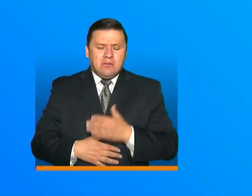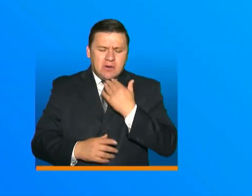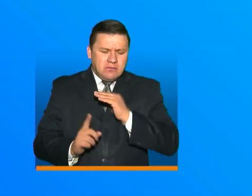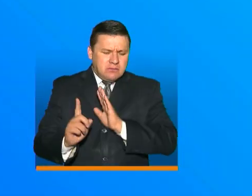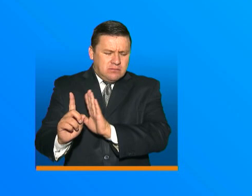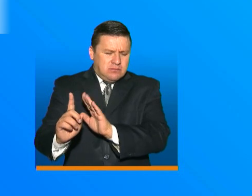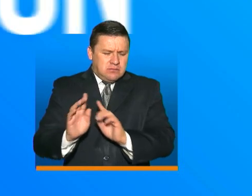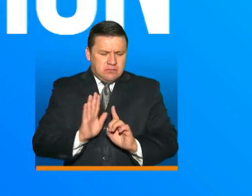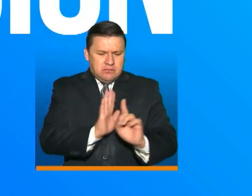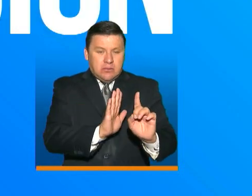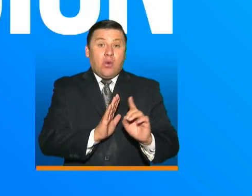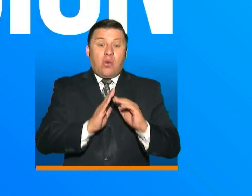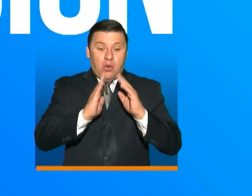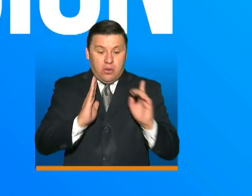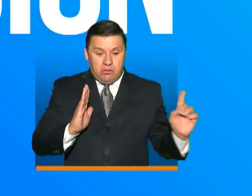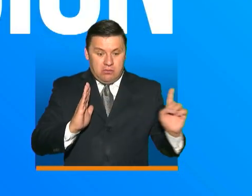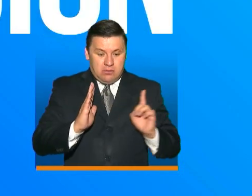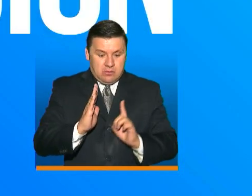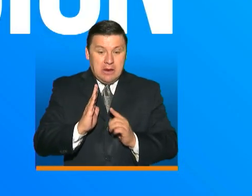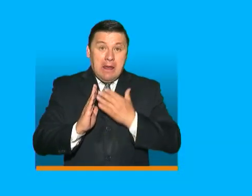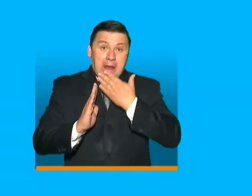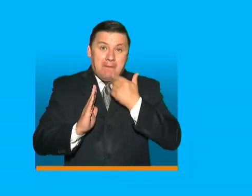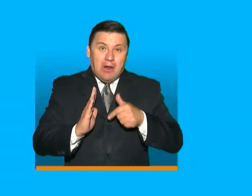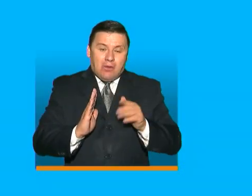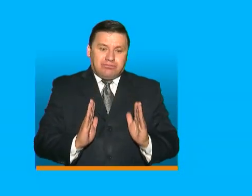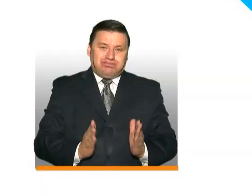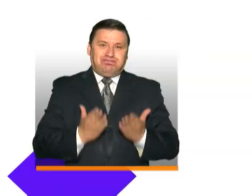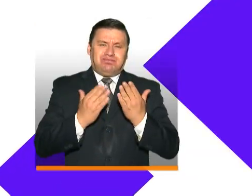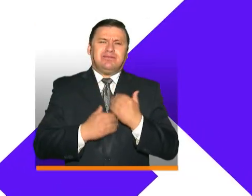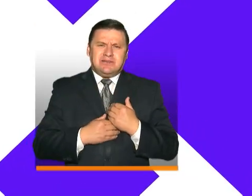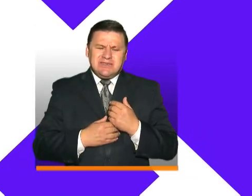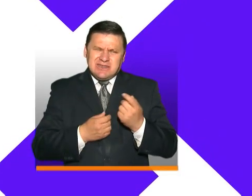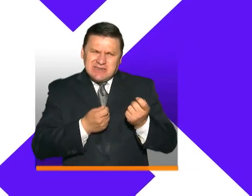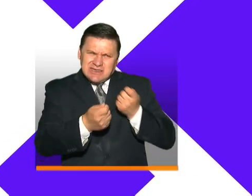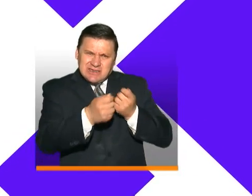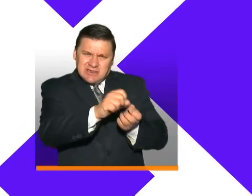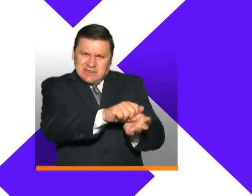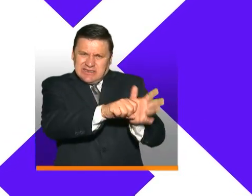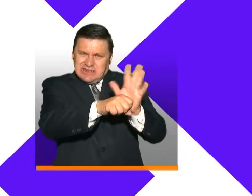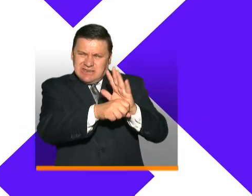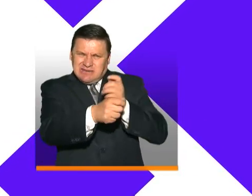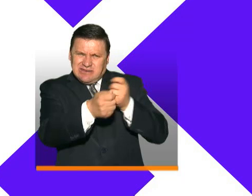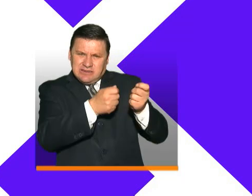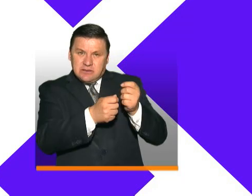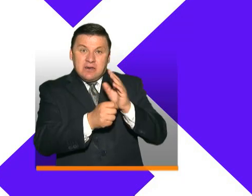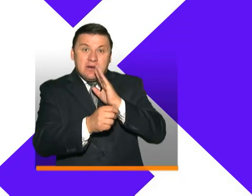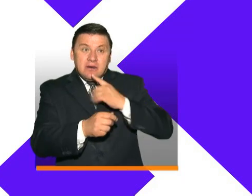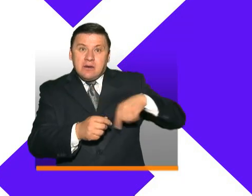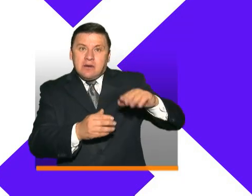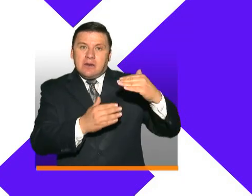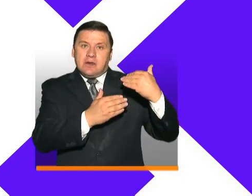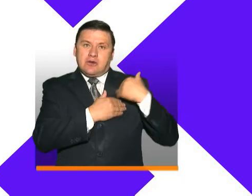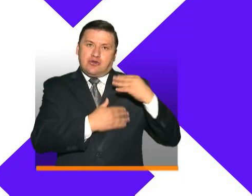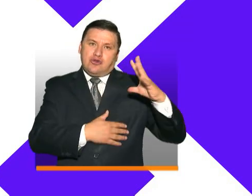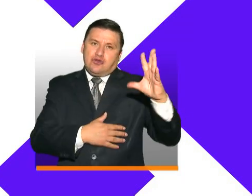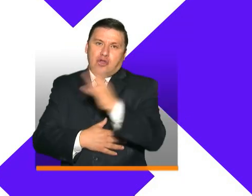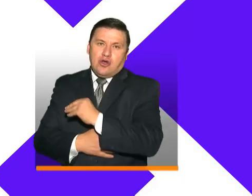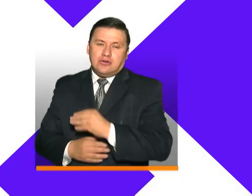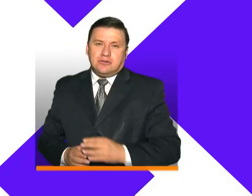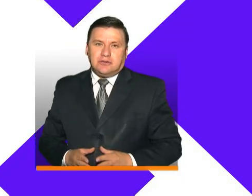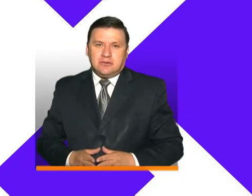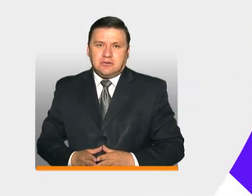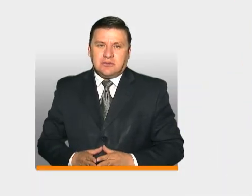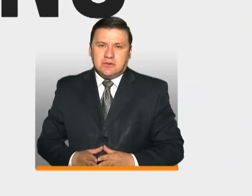aislamiento preventivo es nuestra mejor opción. Combatir el coronavirus es responsabilidad de todos.